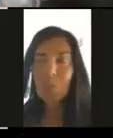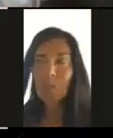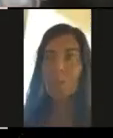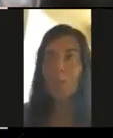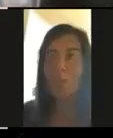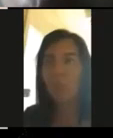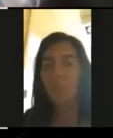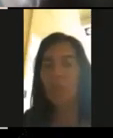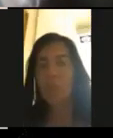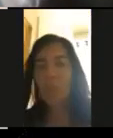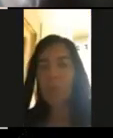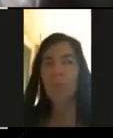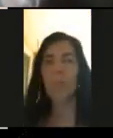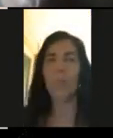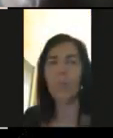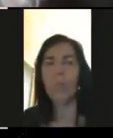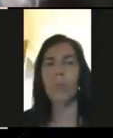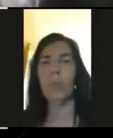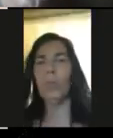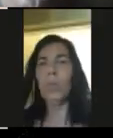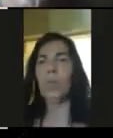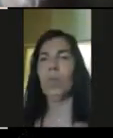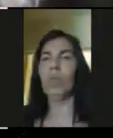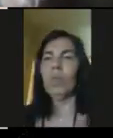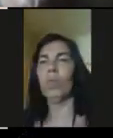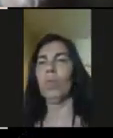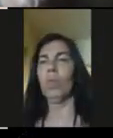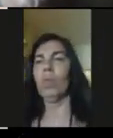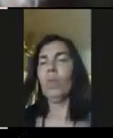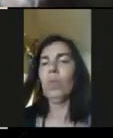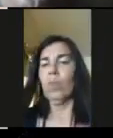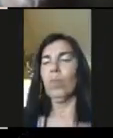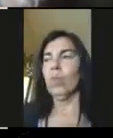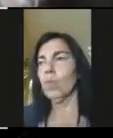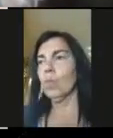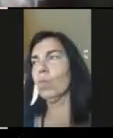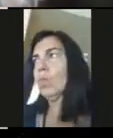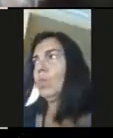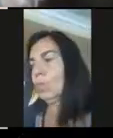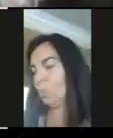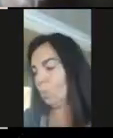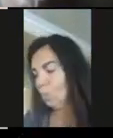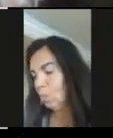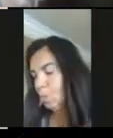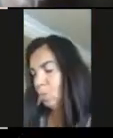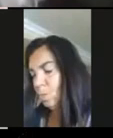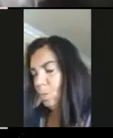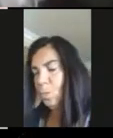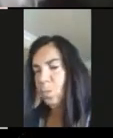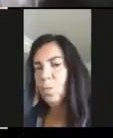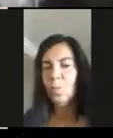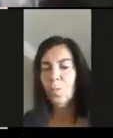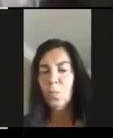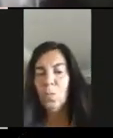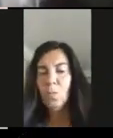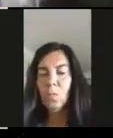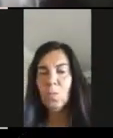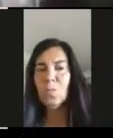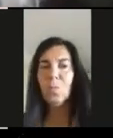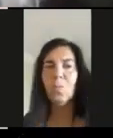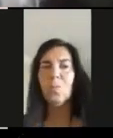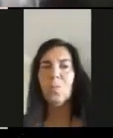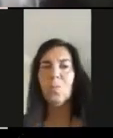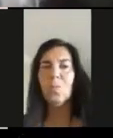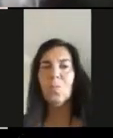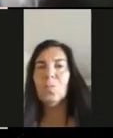su vida transcurre en un medio familiar sencillo con grandes libertades pero con un